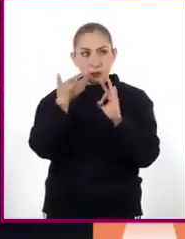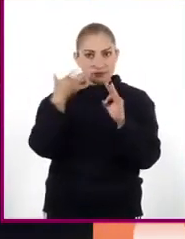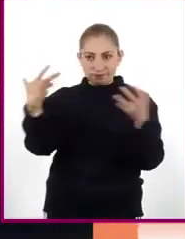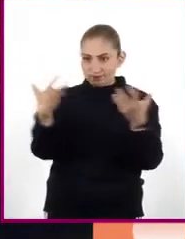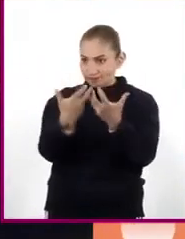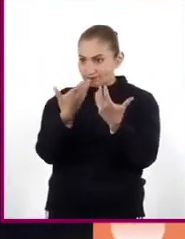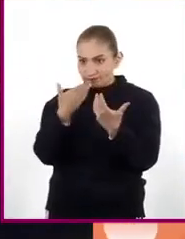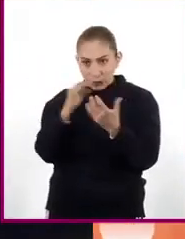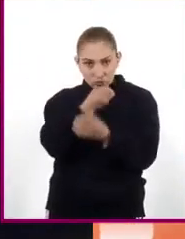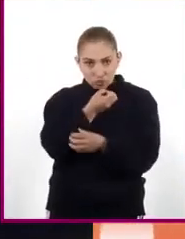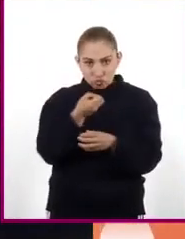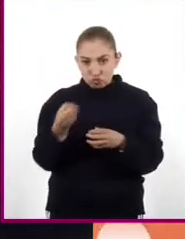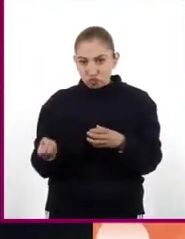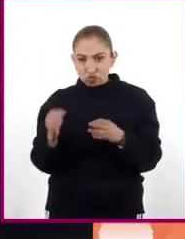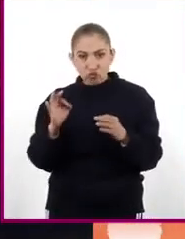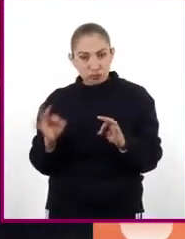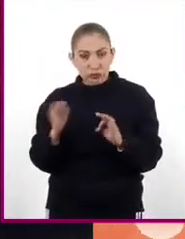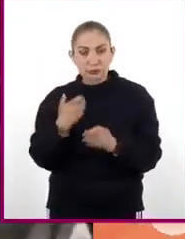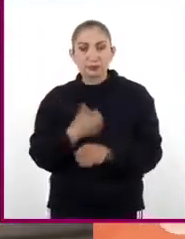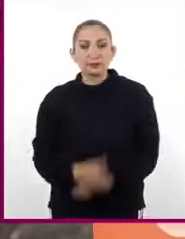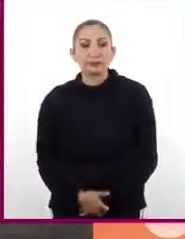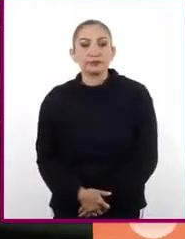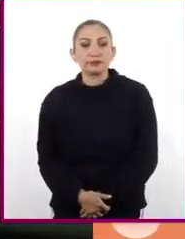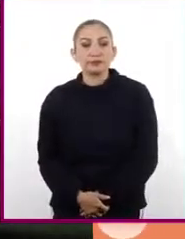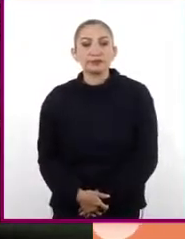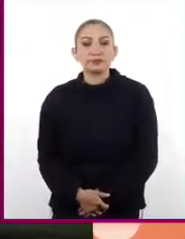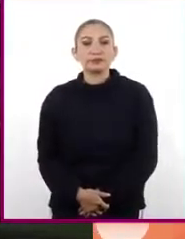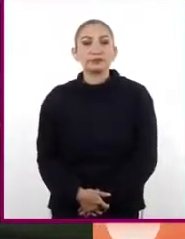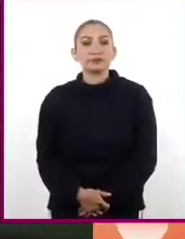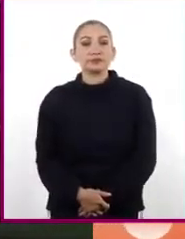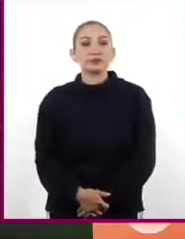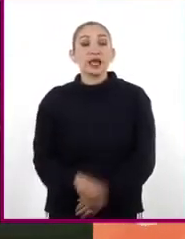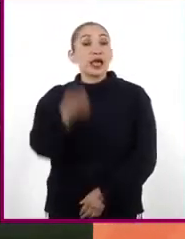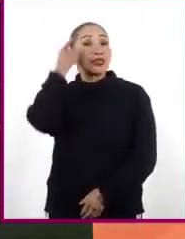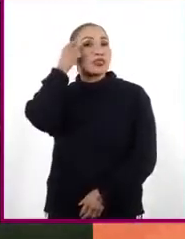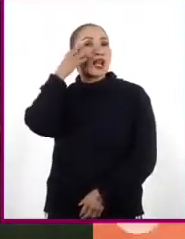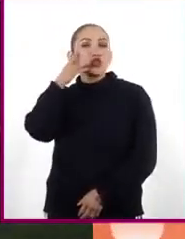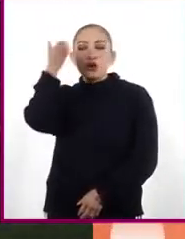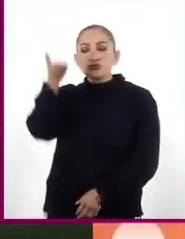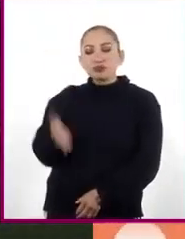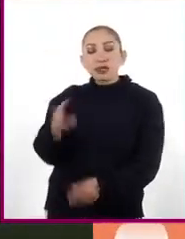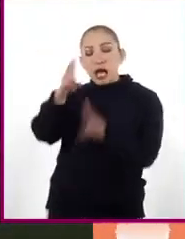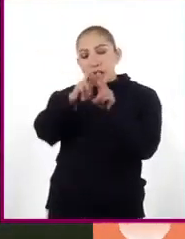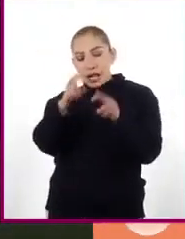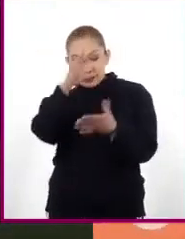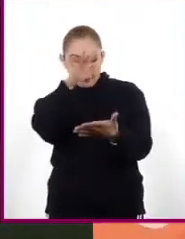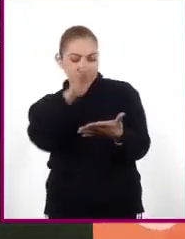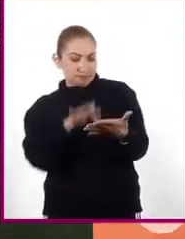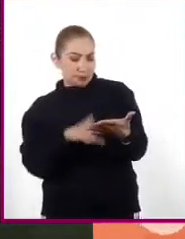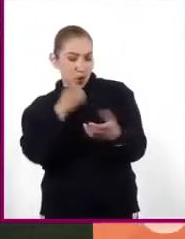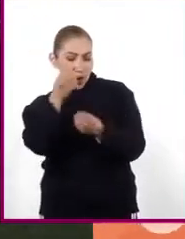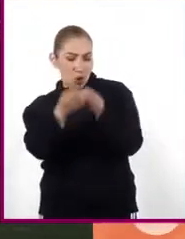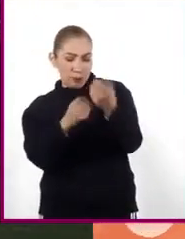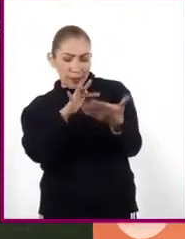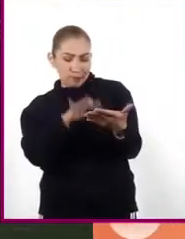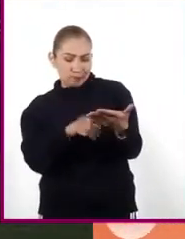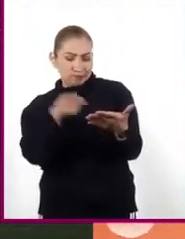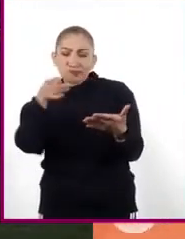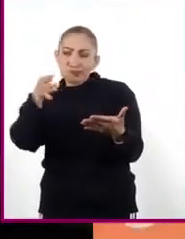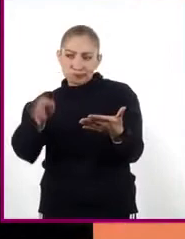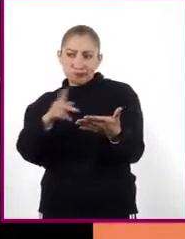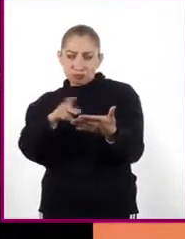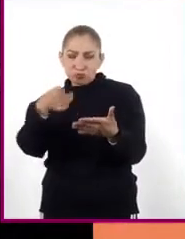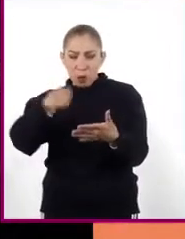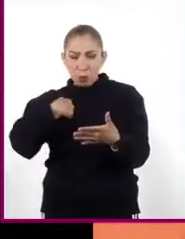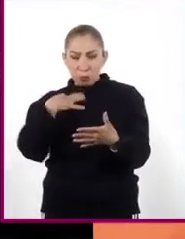se integren de una forma cohesiva. El director analiza el texto dramático y, si acepta el